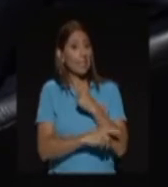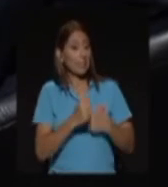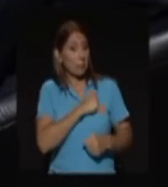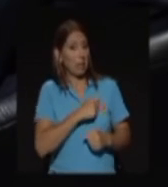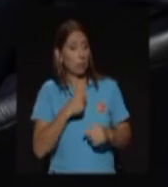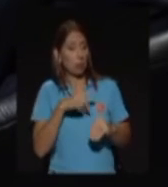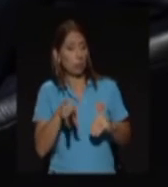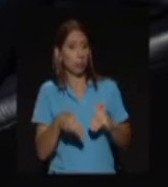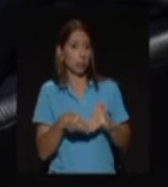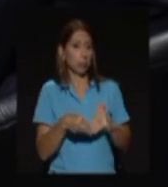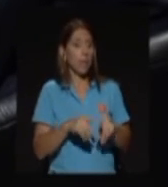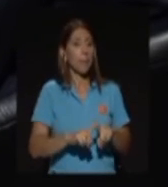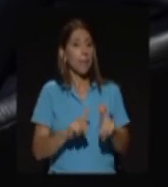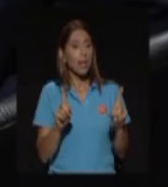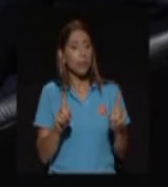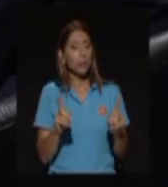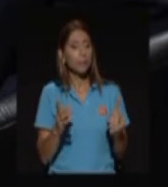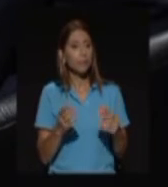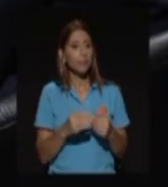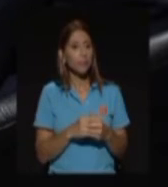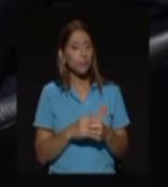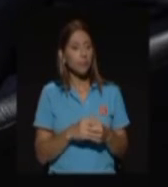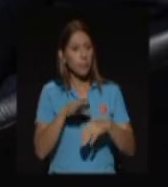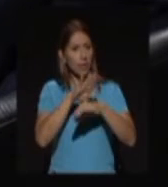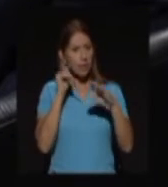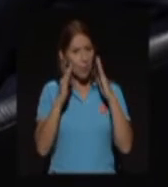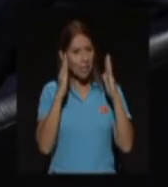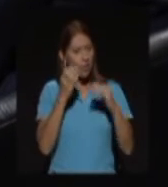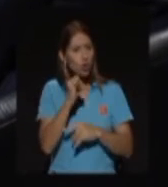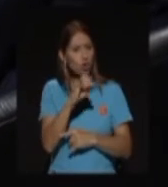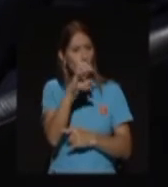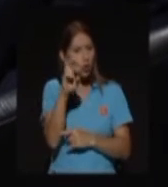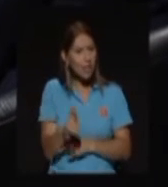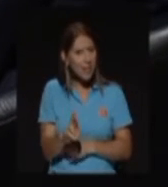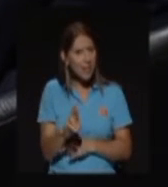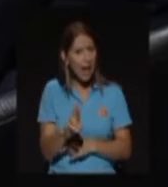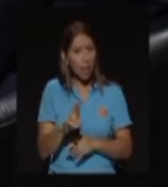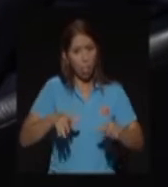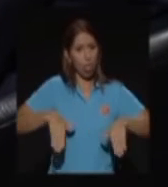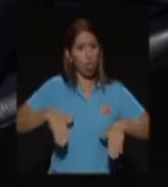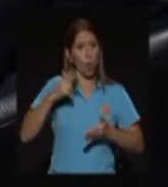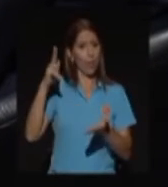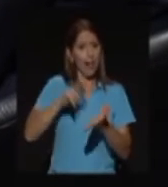de pie de página, pero llama la atención que si Costa Rica no lo hubiera ratificado,